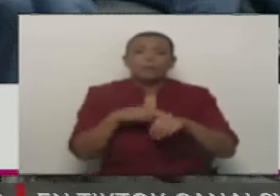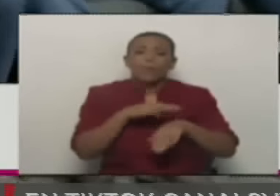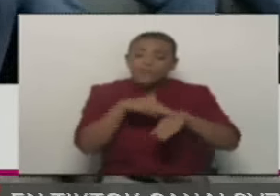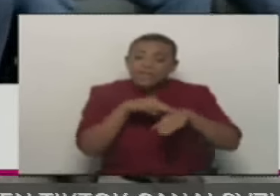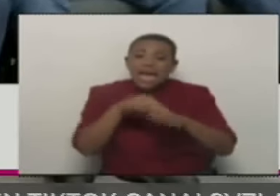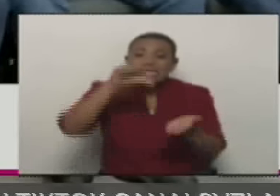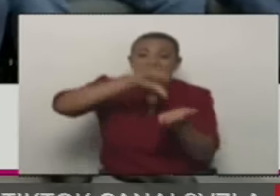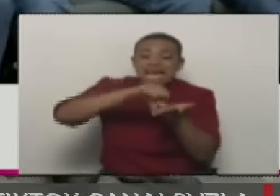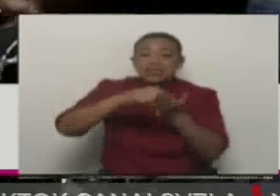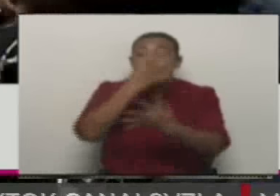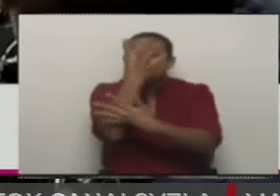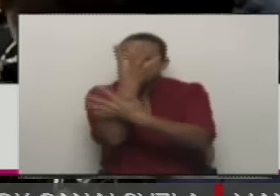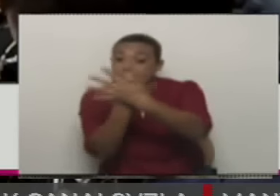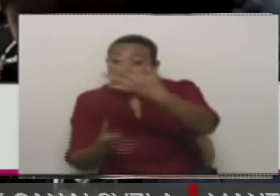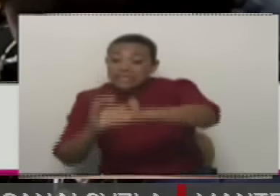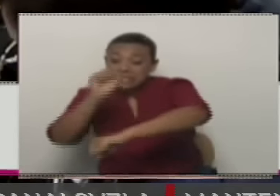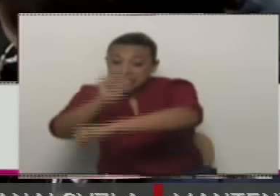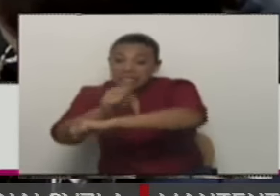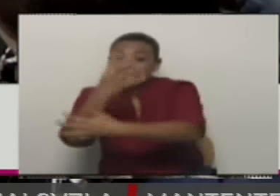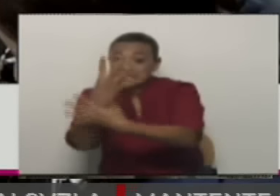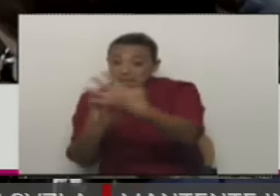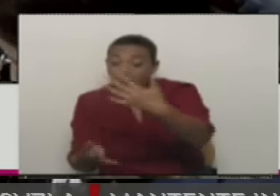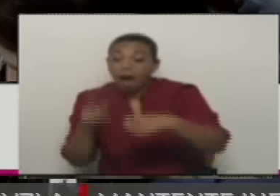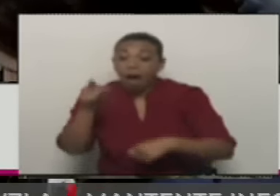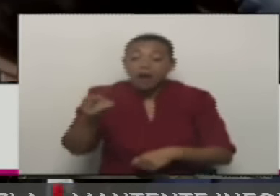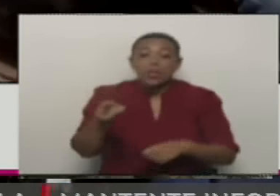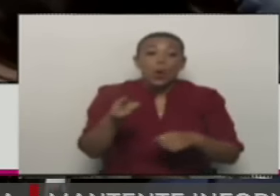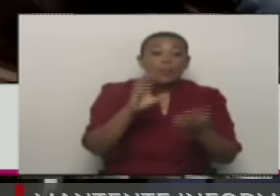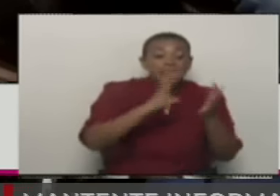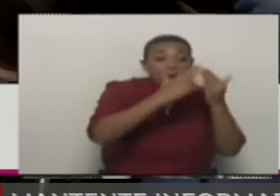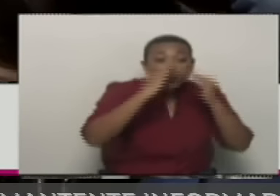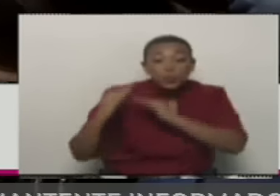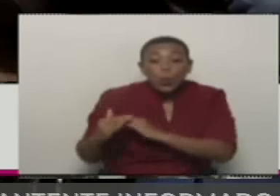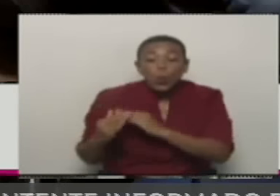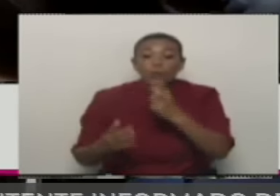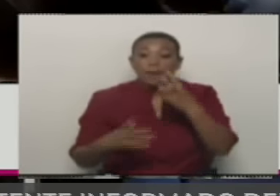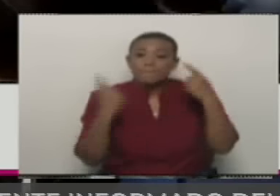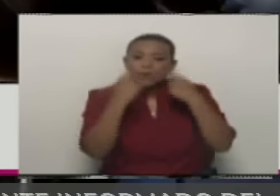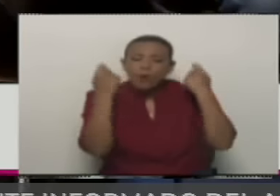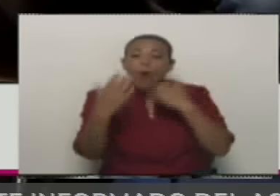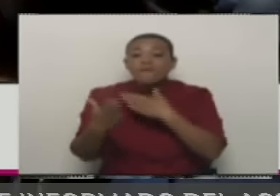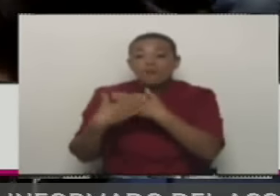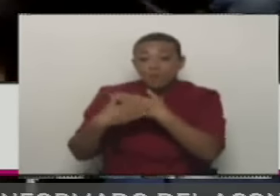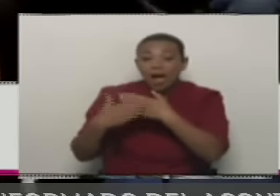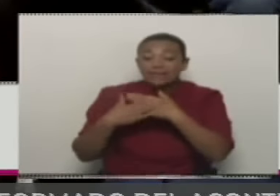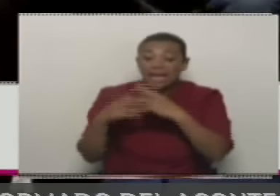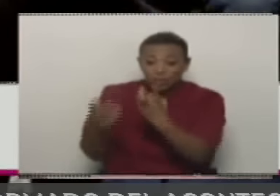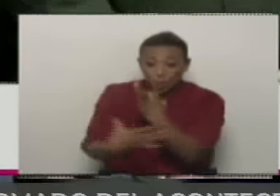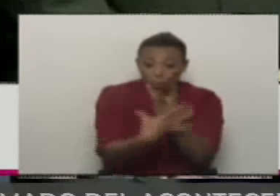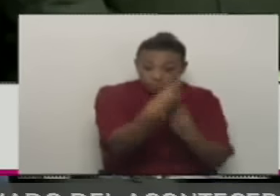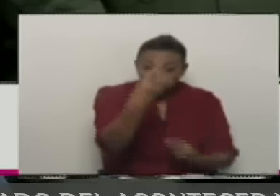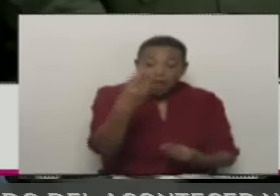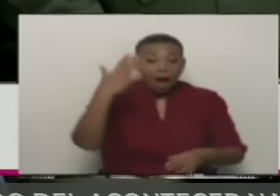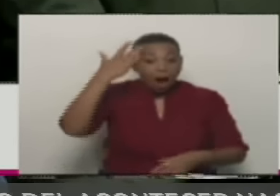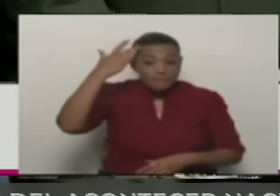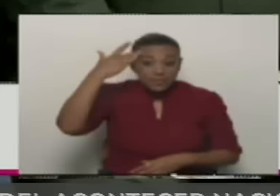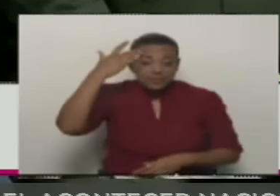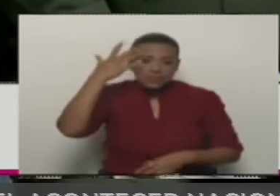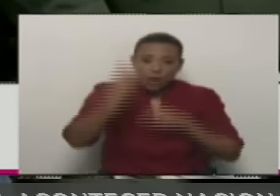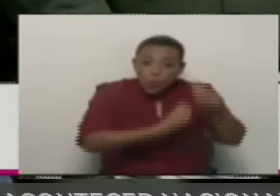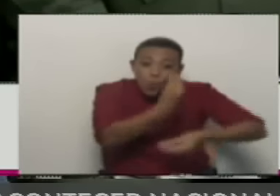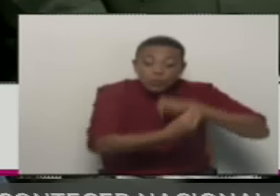Centros Penitenciarios, el Ministerio de Ecosocialismo y el Ministerio de Comunas nos informaron que entre ellos tres tienen la capacidad de hacer